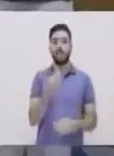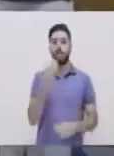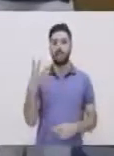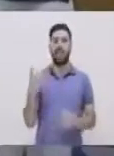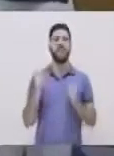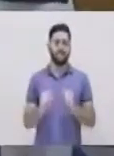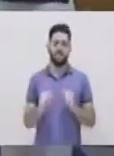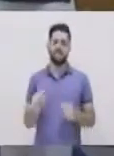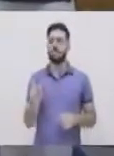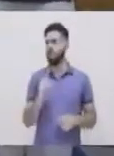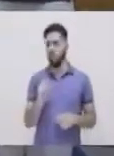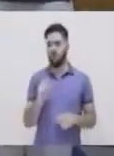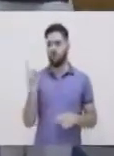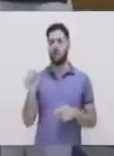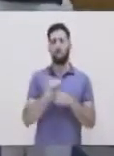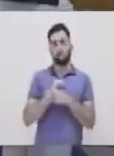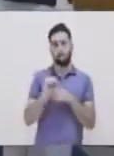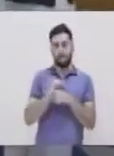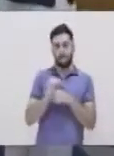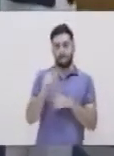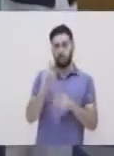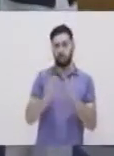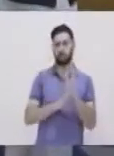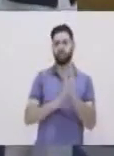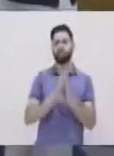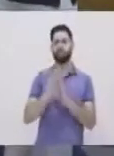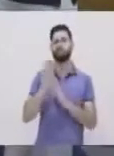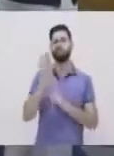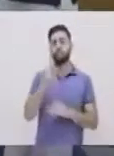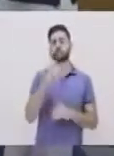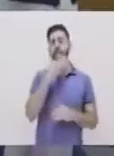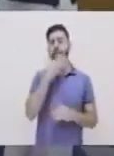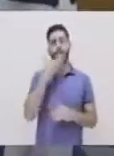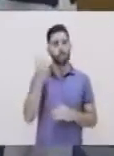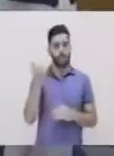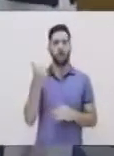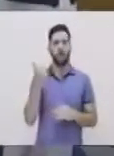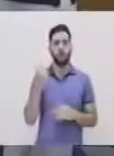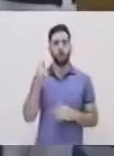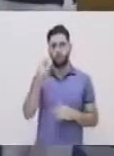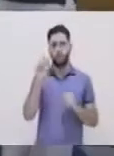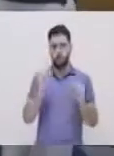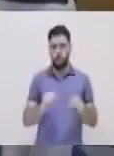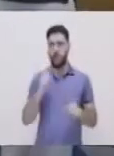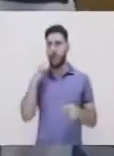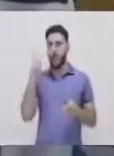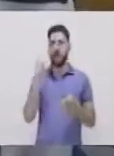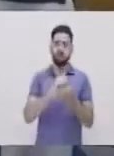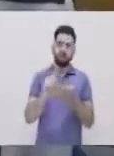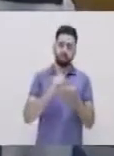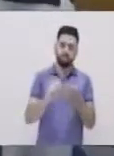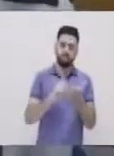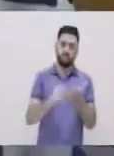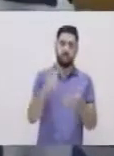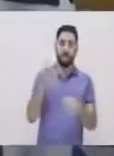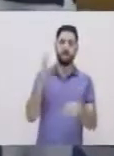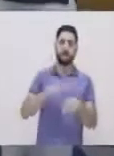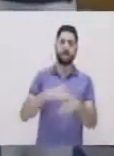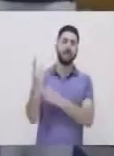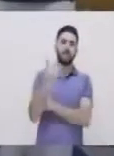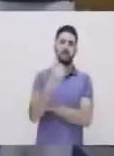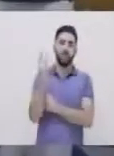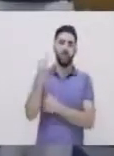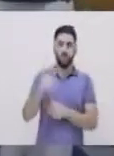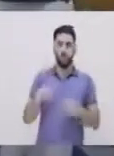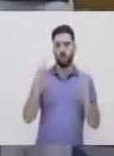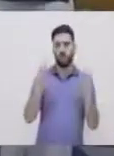matemática no es difícil, es cuestión de querer superarse y pues siempre tomar nota en sus cuadernos de lo más importante que